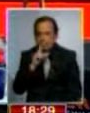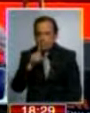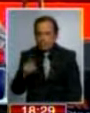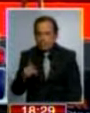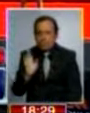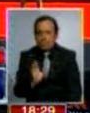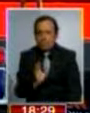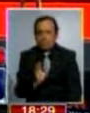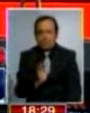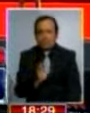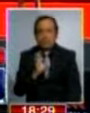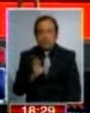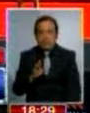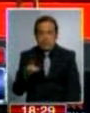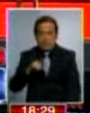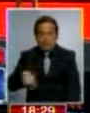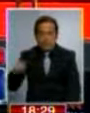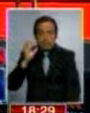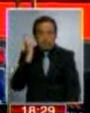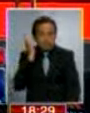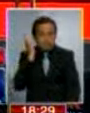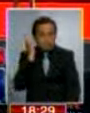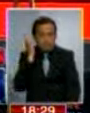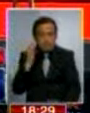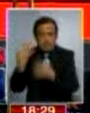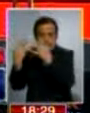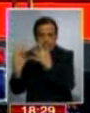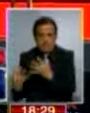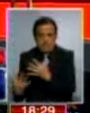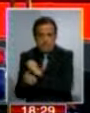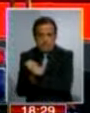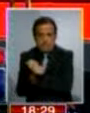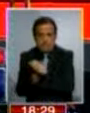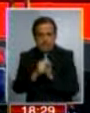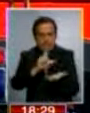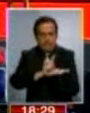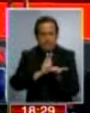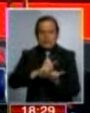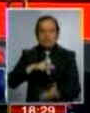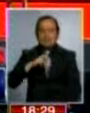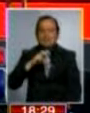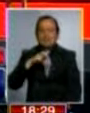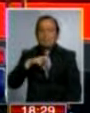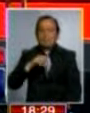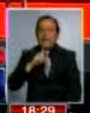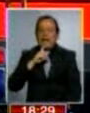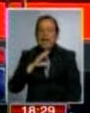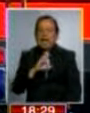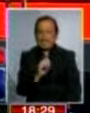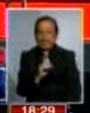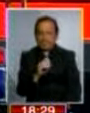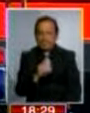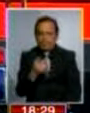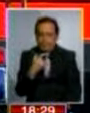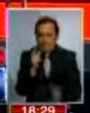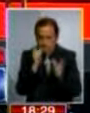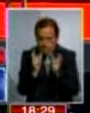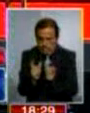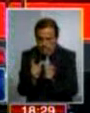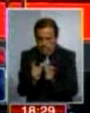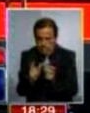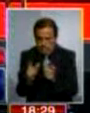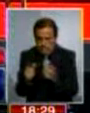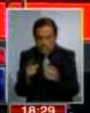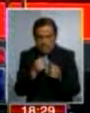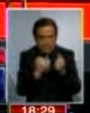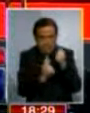que las reos, en este caso las internas, estaban en el patio, ¿Los gendarmes estaban intentando sacarlas? ¿Tenían